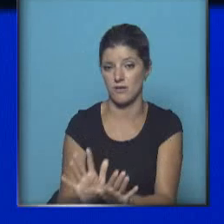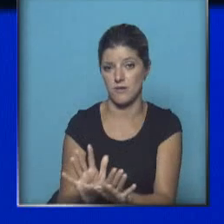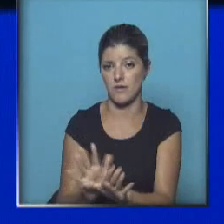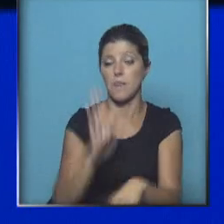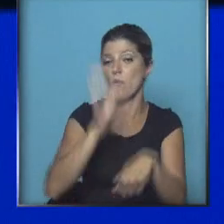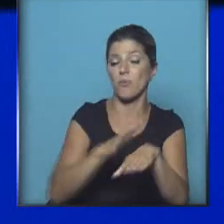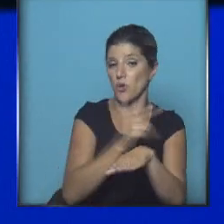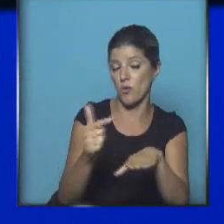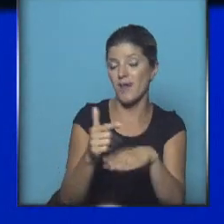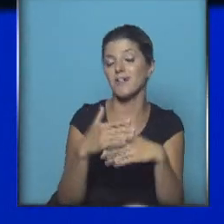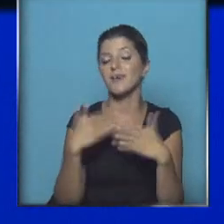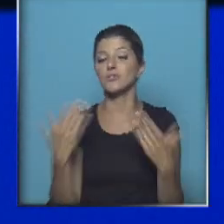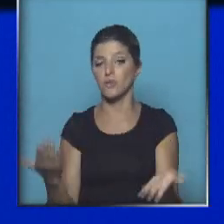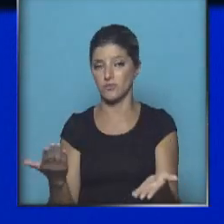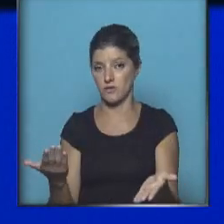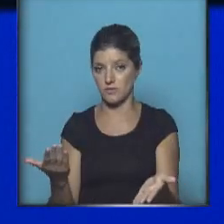está